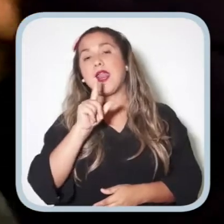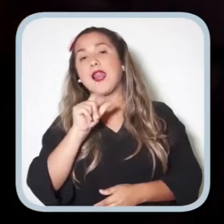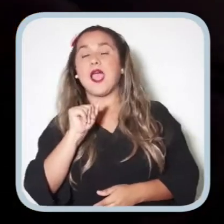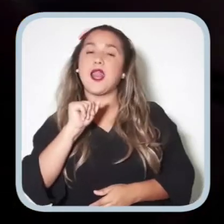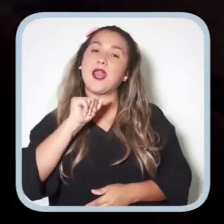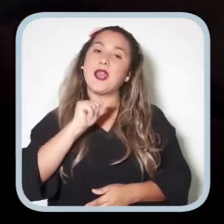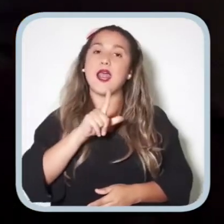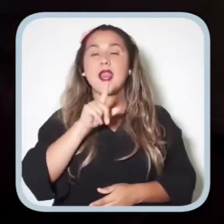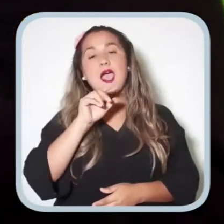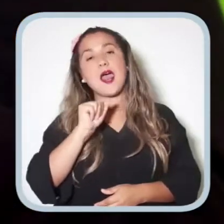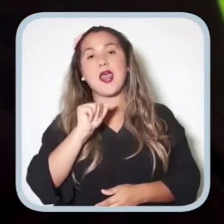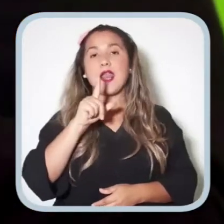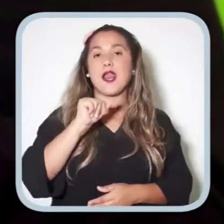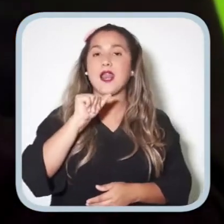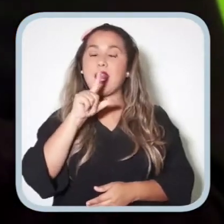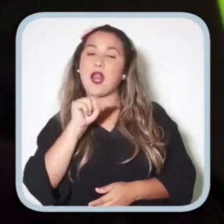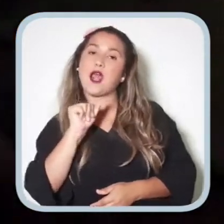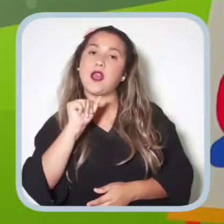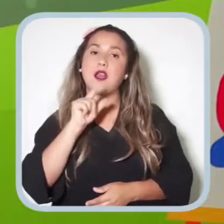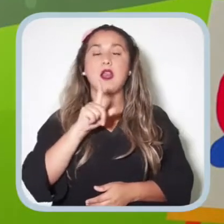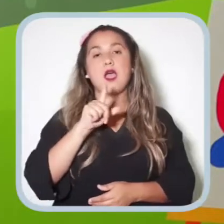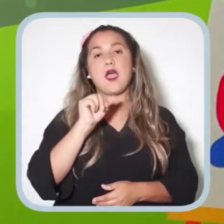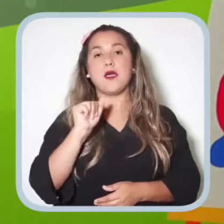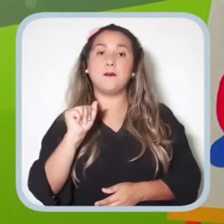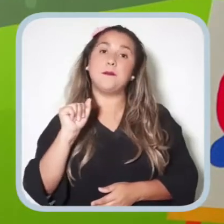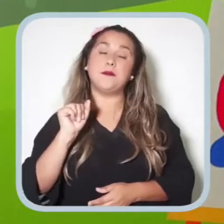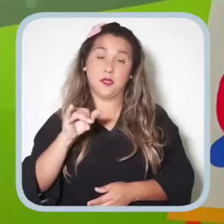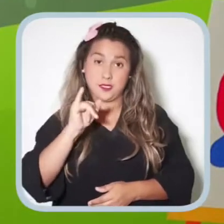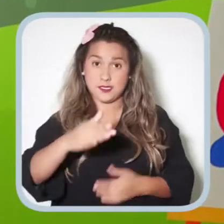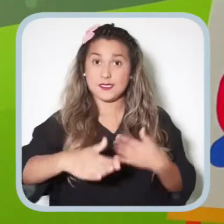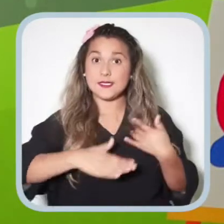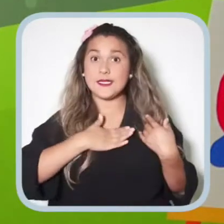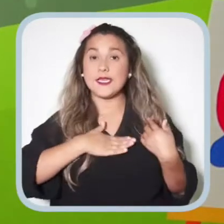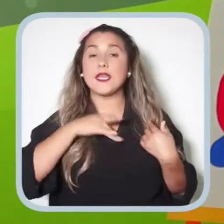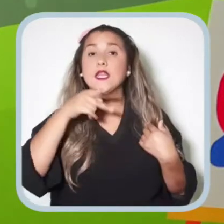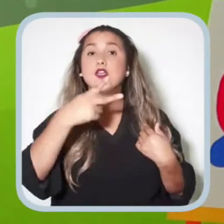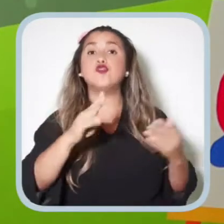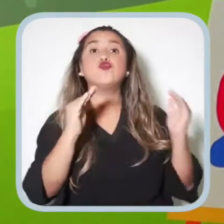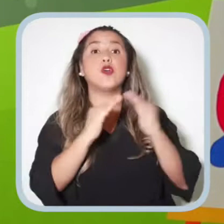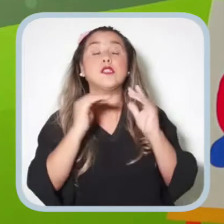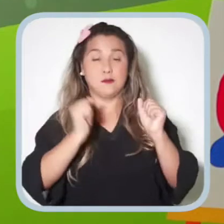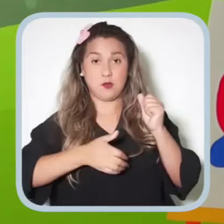la la la la la la la la. Si quieren en sus casas pueden